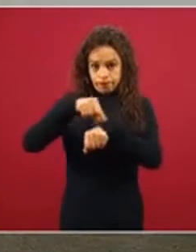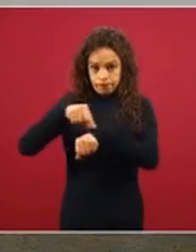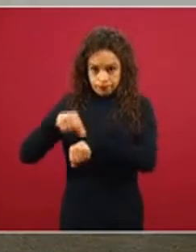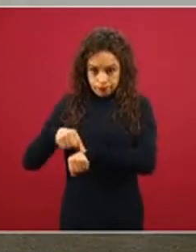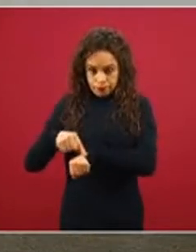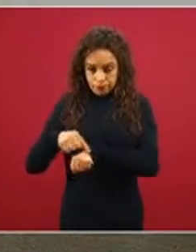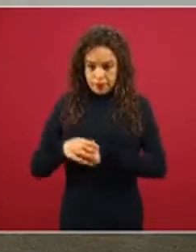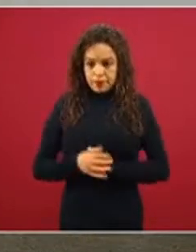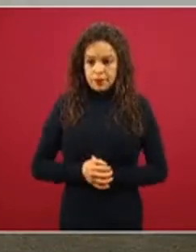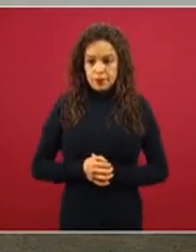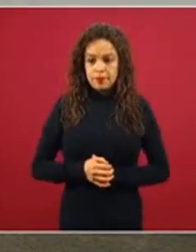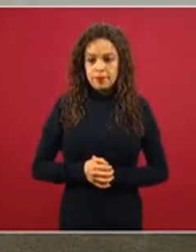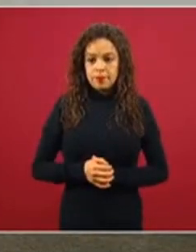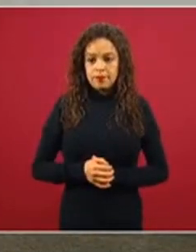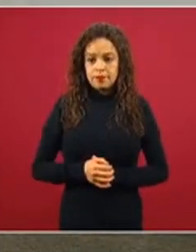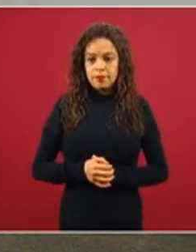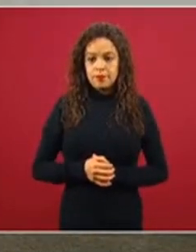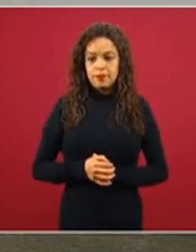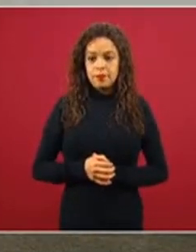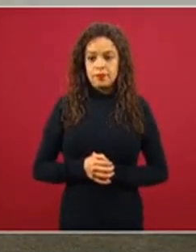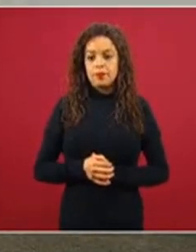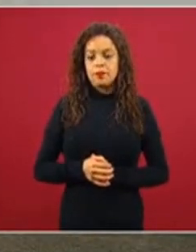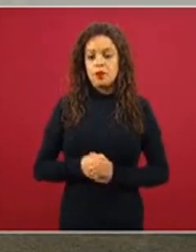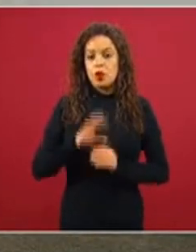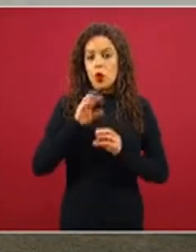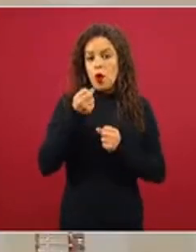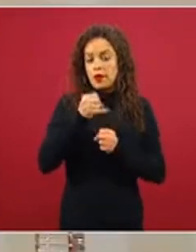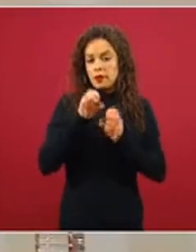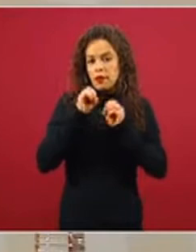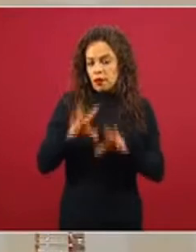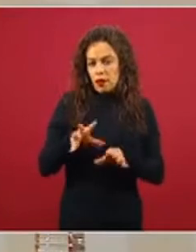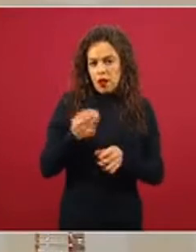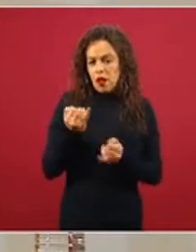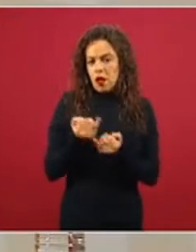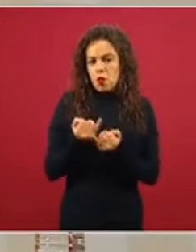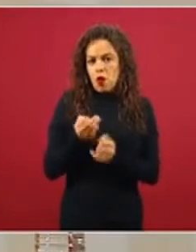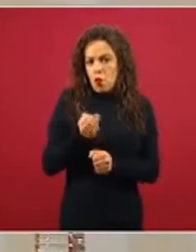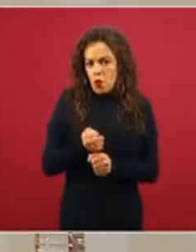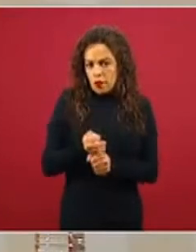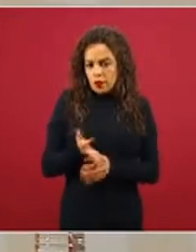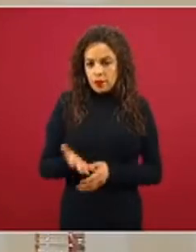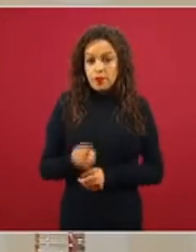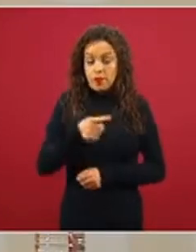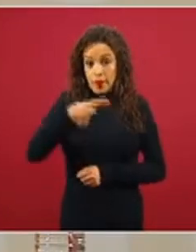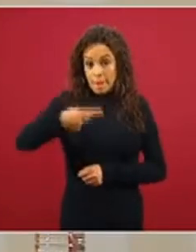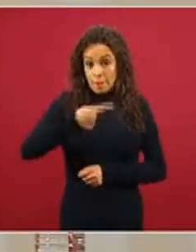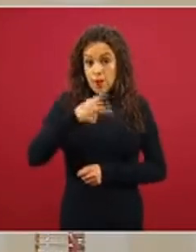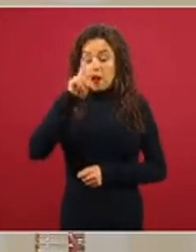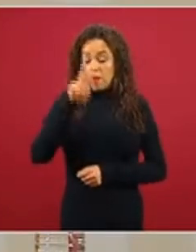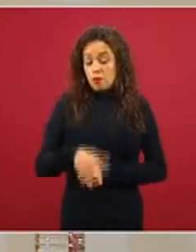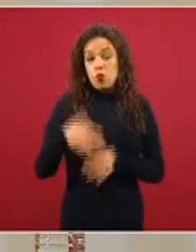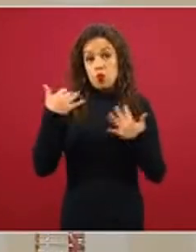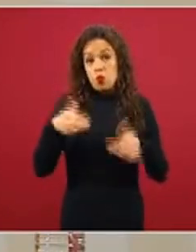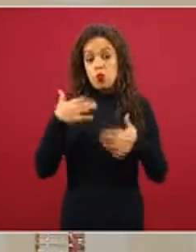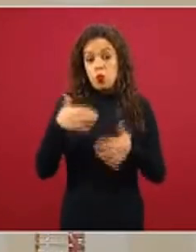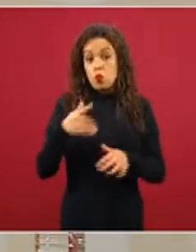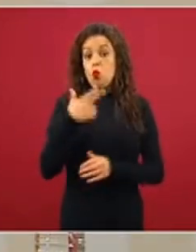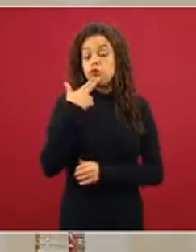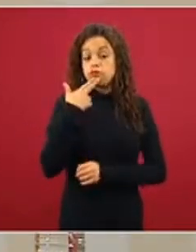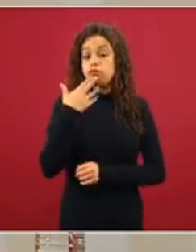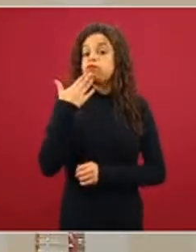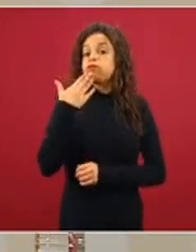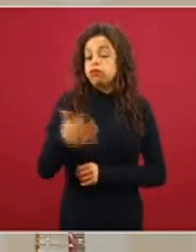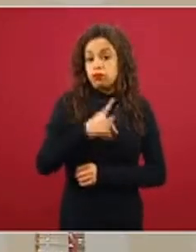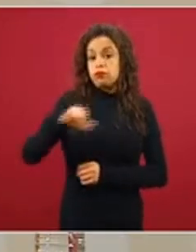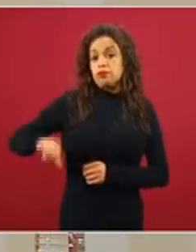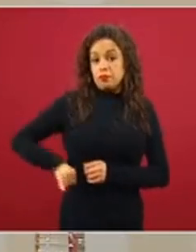gracias. La pregunta nos es muy útil y se lo agradezco porque retomamos justamente sobre esto que habíamos platicado